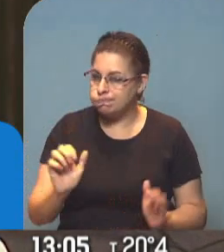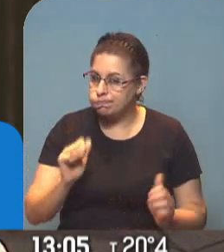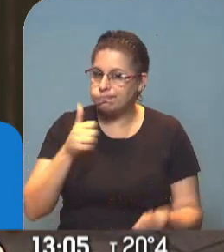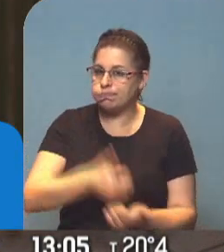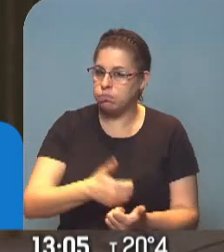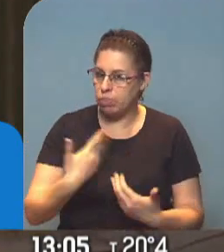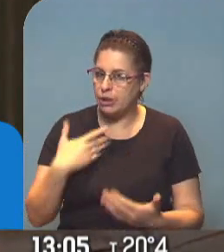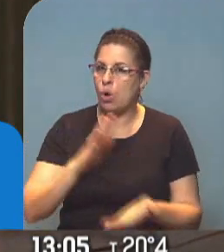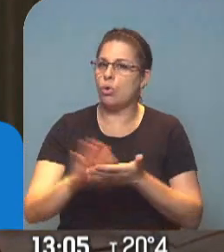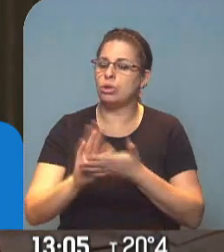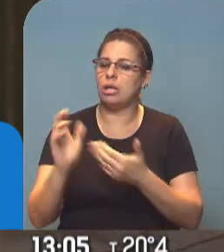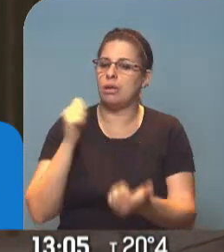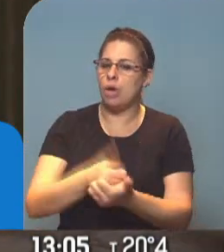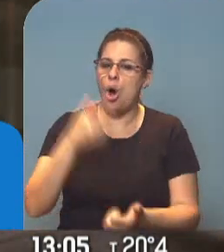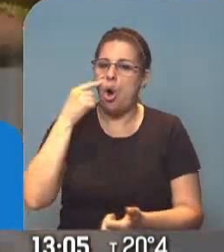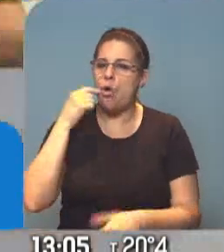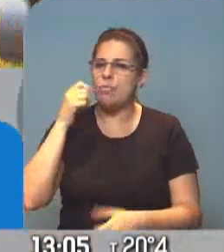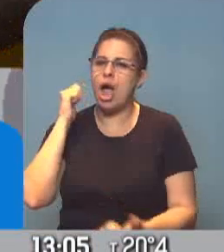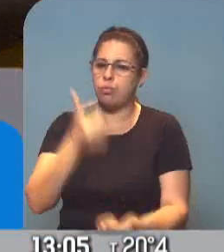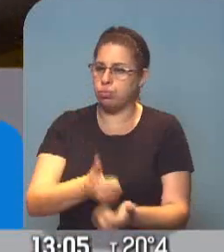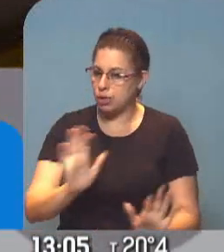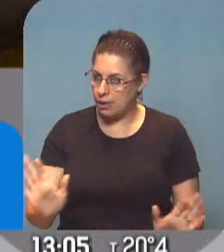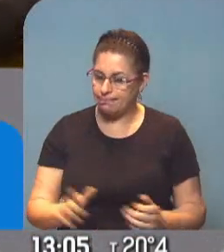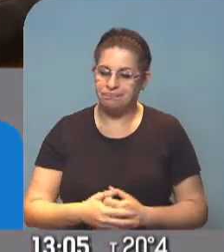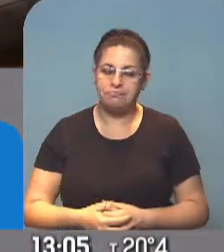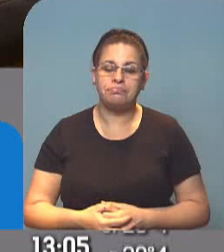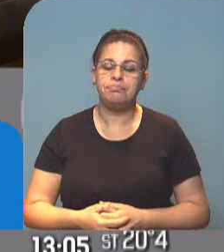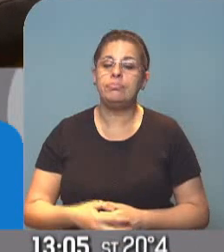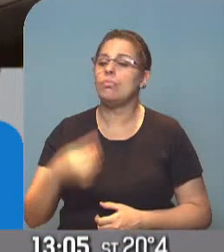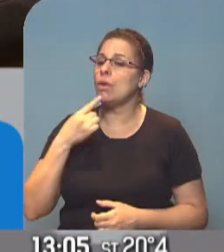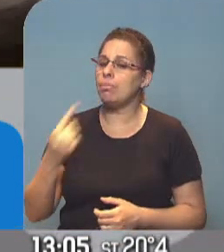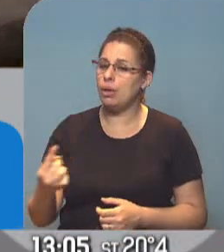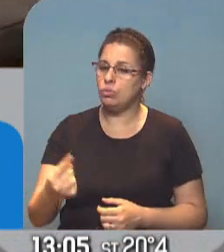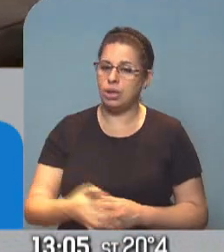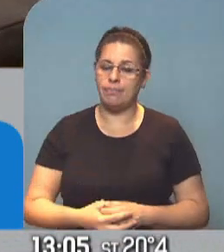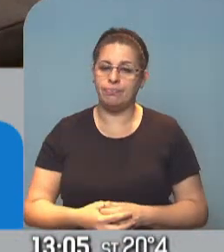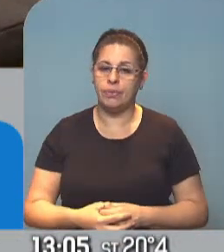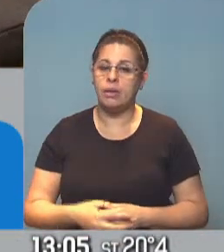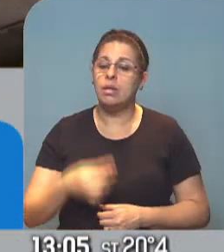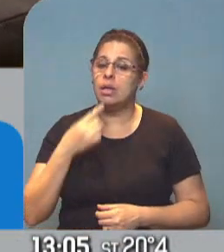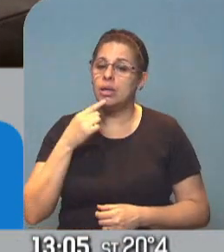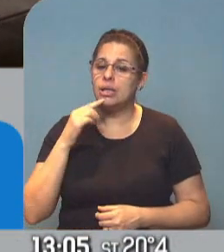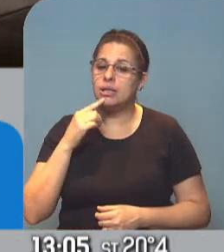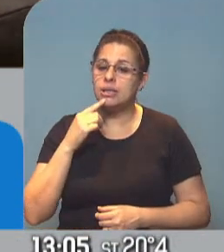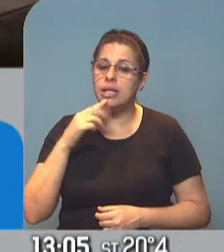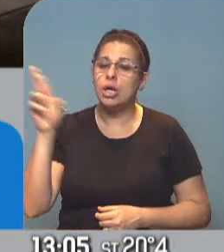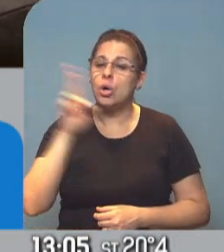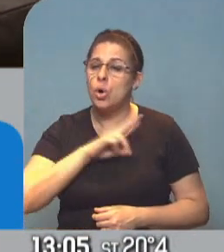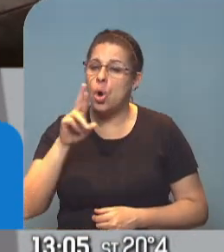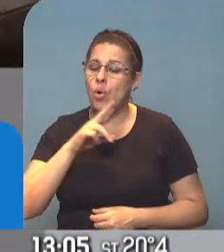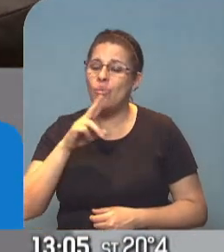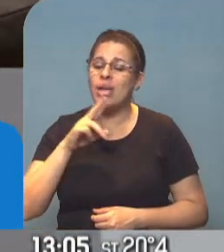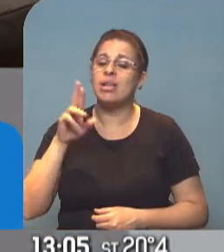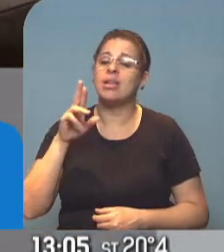luego volver a ser el es un abusador a ver doctora y se acusó absolutamente de todo a la joven víctima